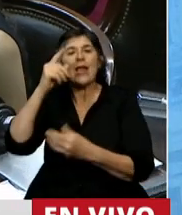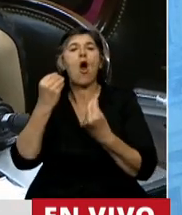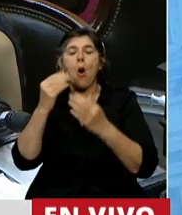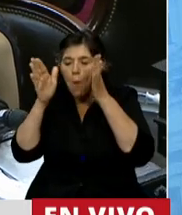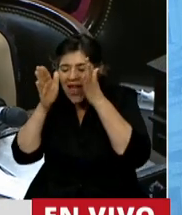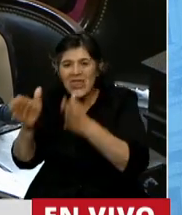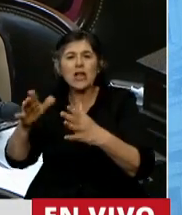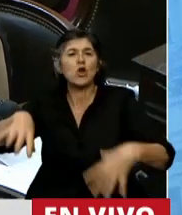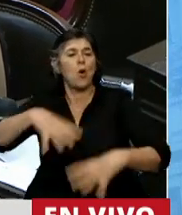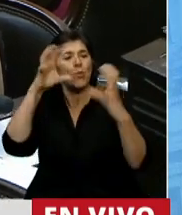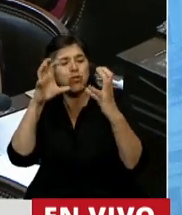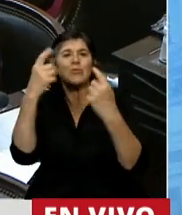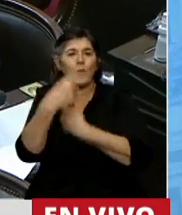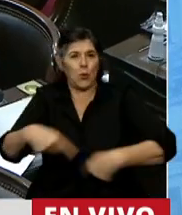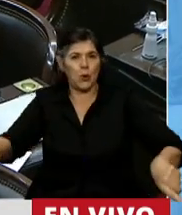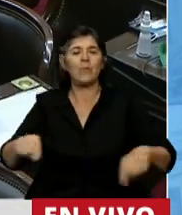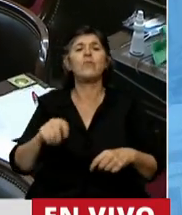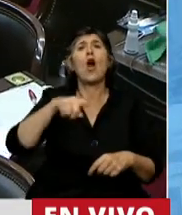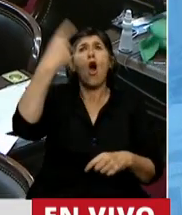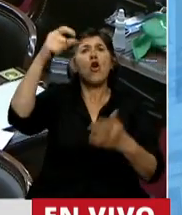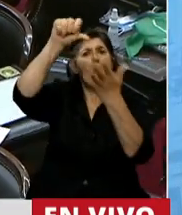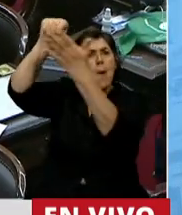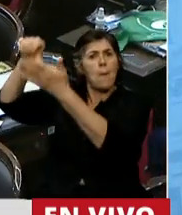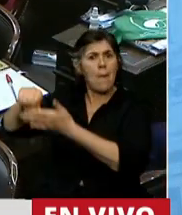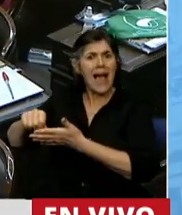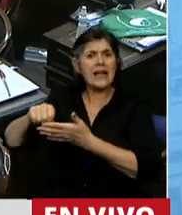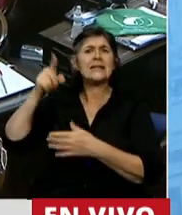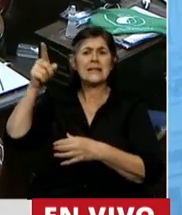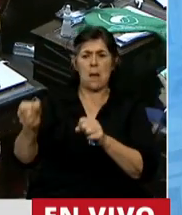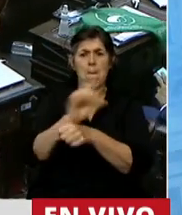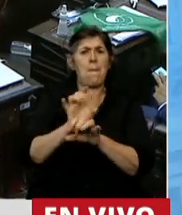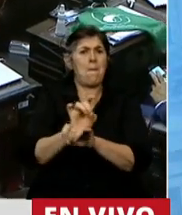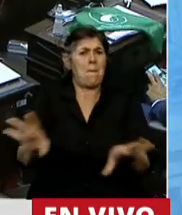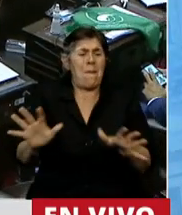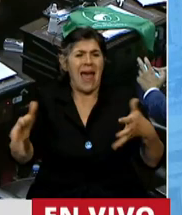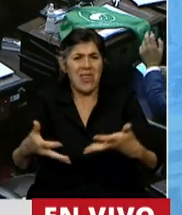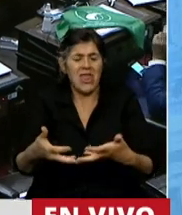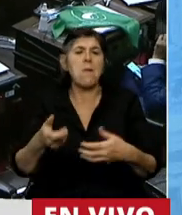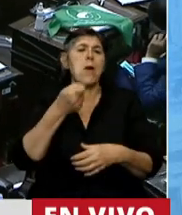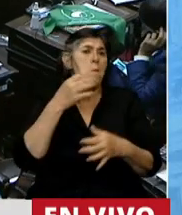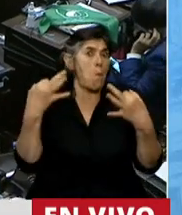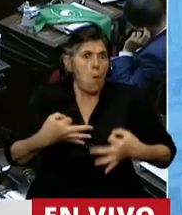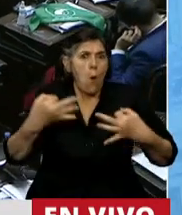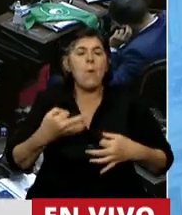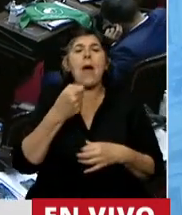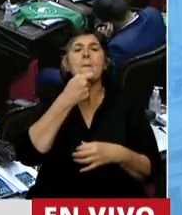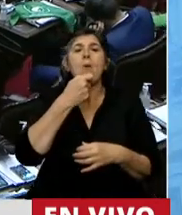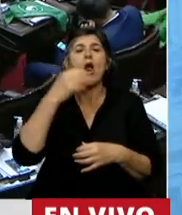Los países que mejor les ha ido, que les está yendo en la pandemia, caso Corea del Sur, caso